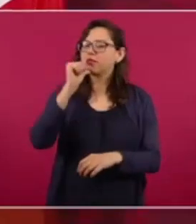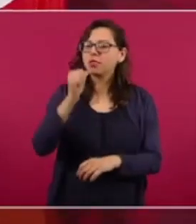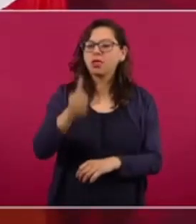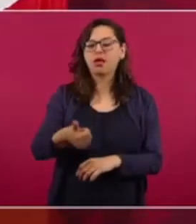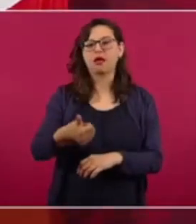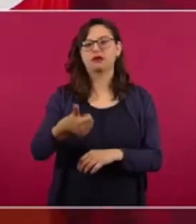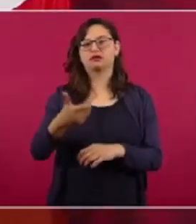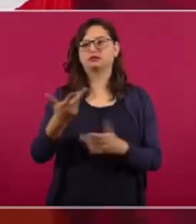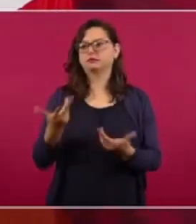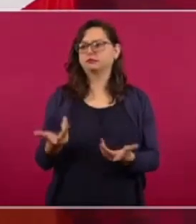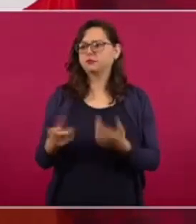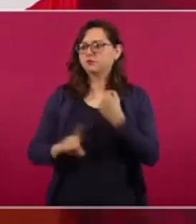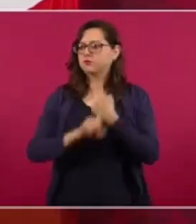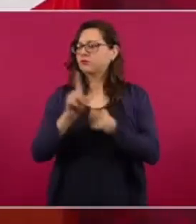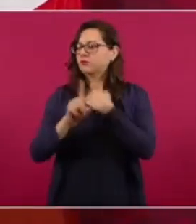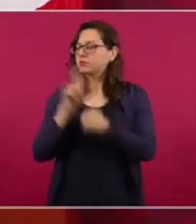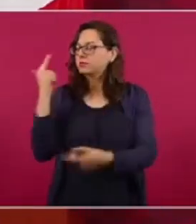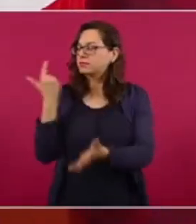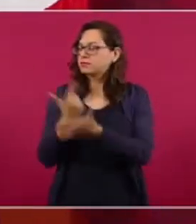graves,